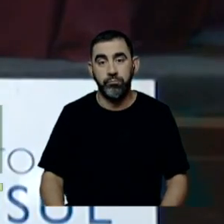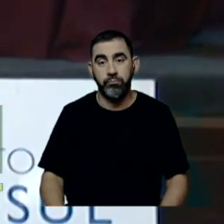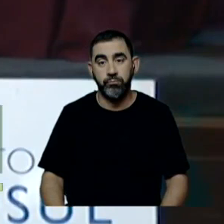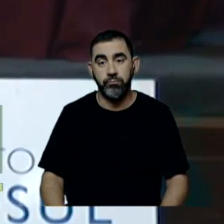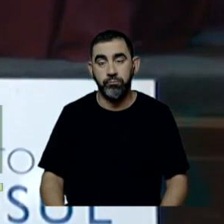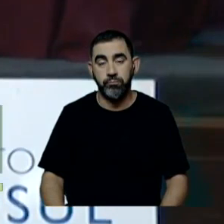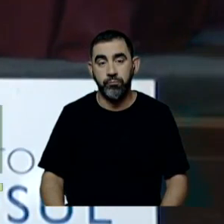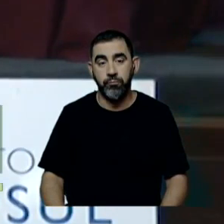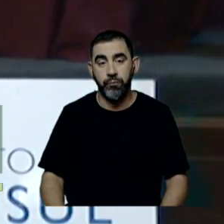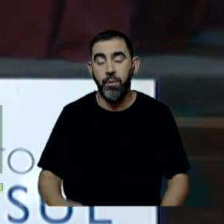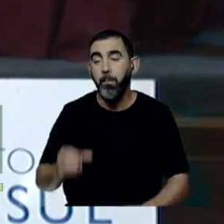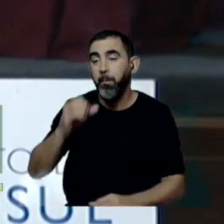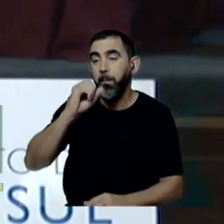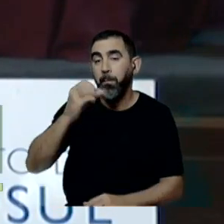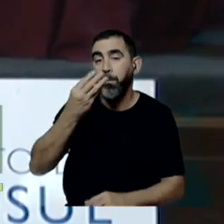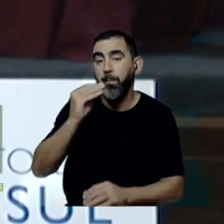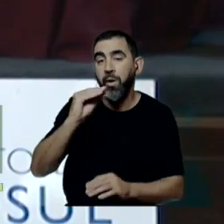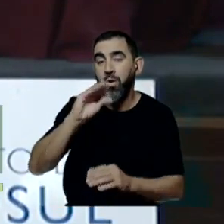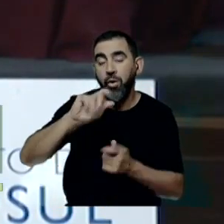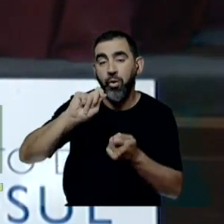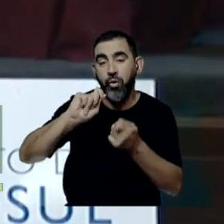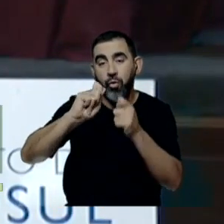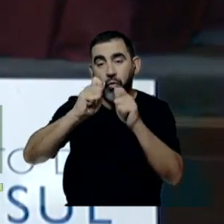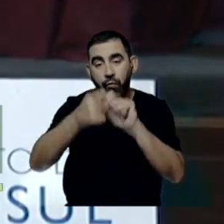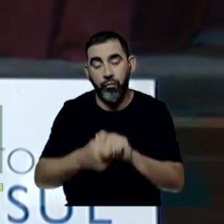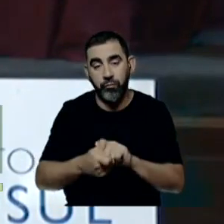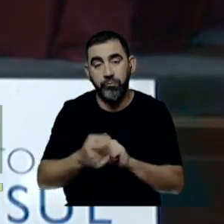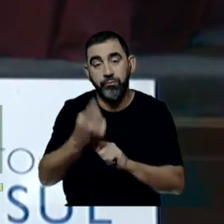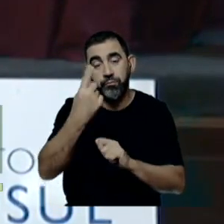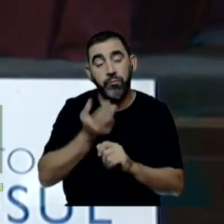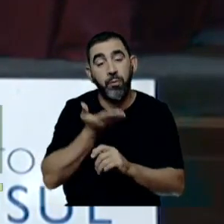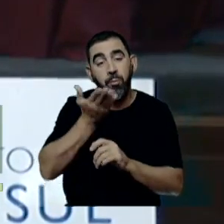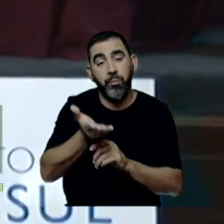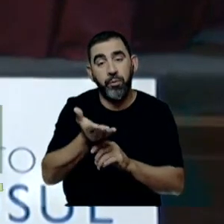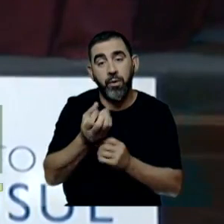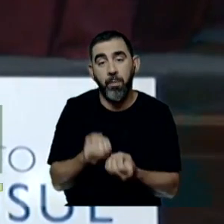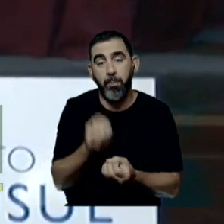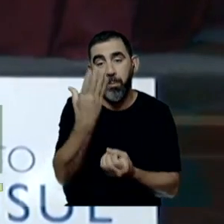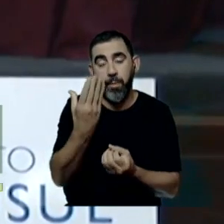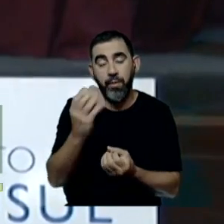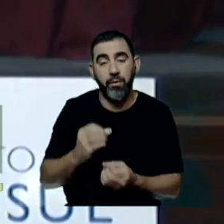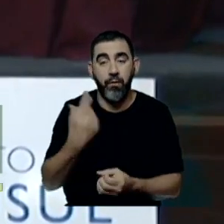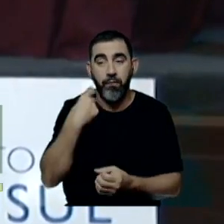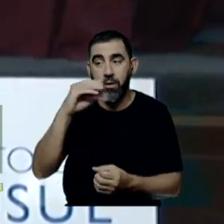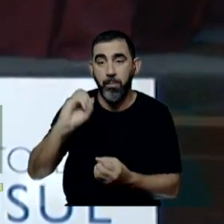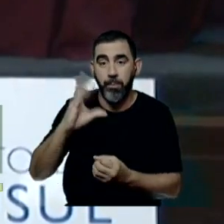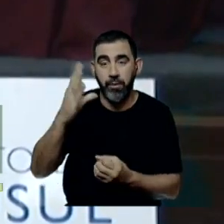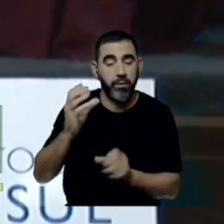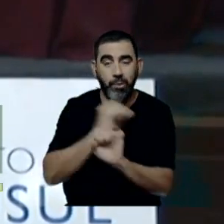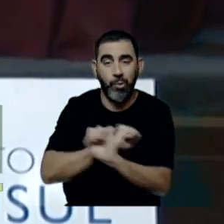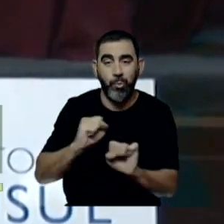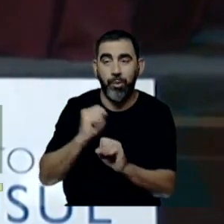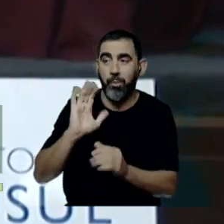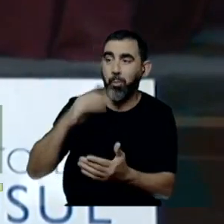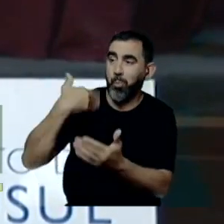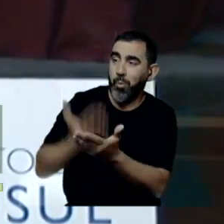em conhecimento de que os micrófonos han sido alquilados, por lo cual pedimos que se pongan os micrófonos. No se pueden hacer